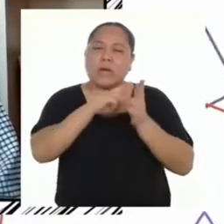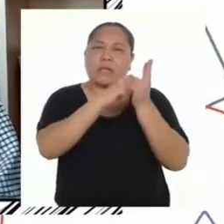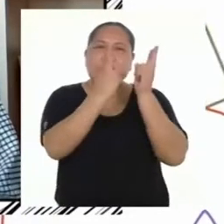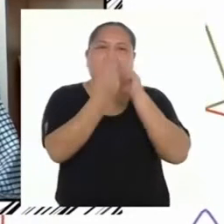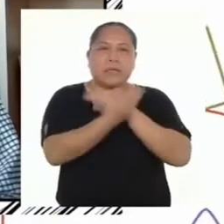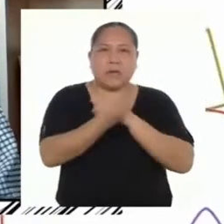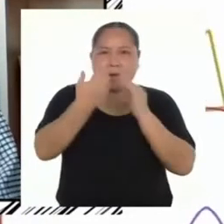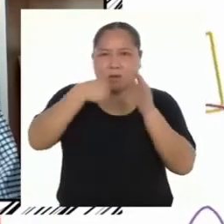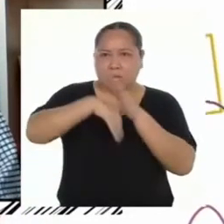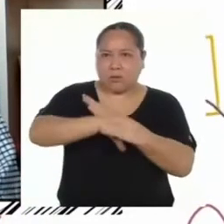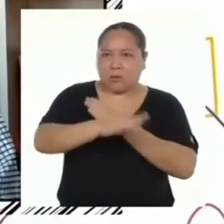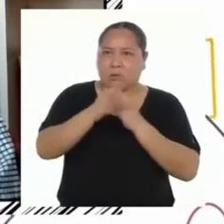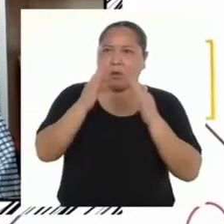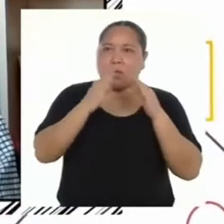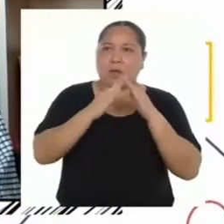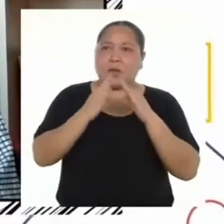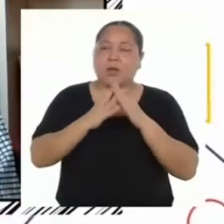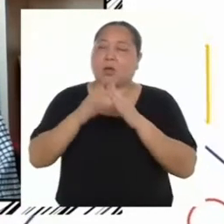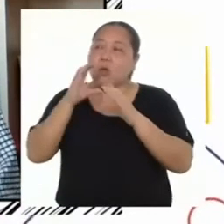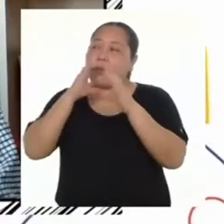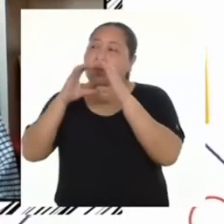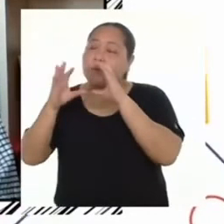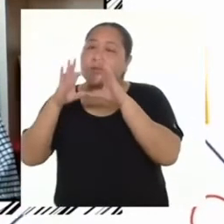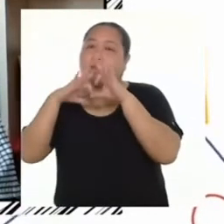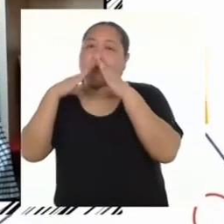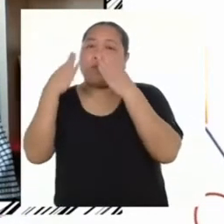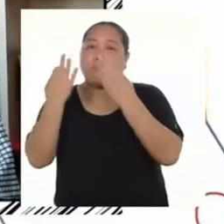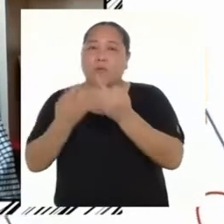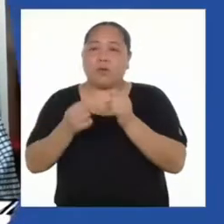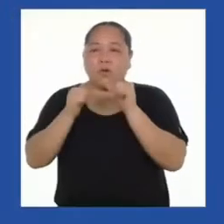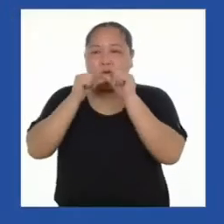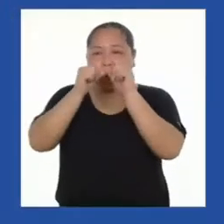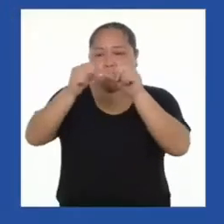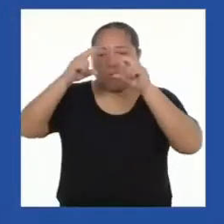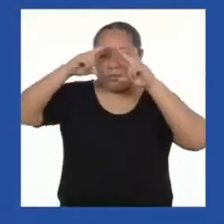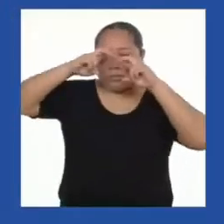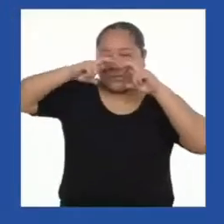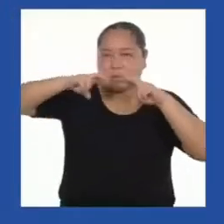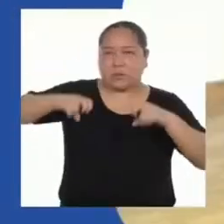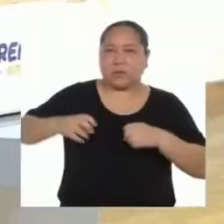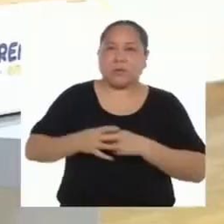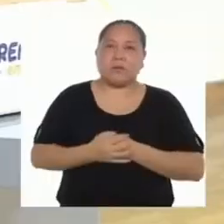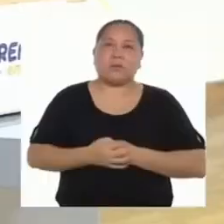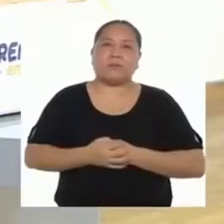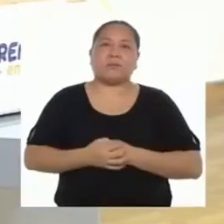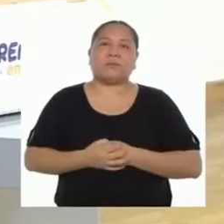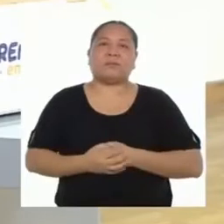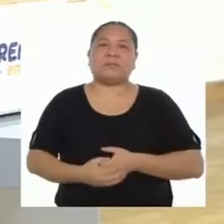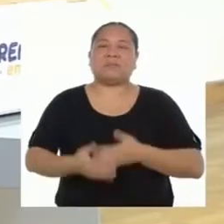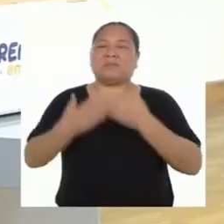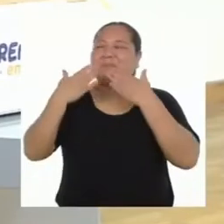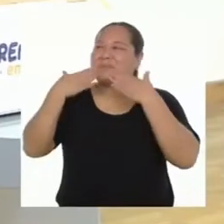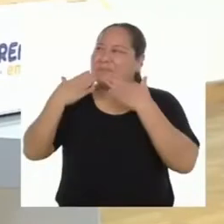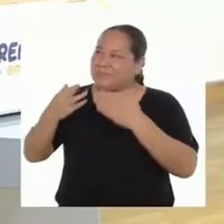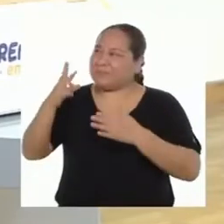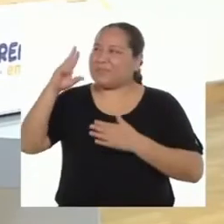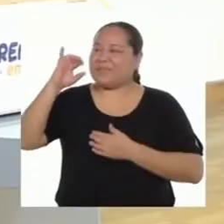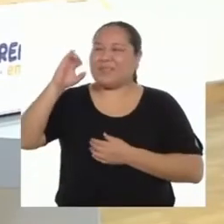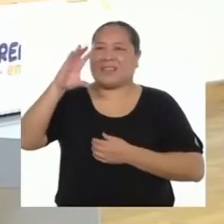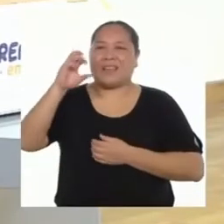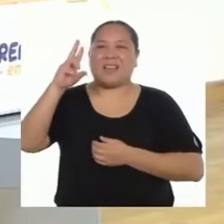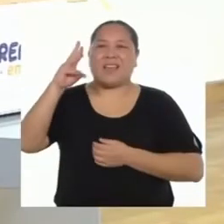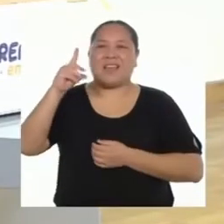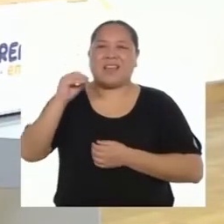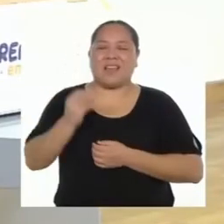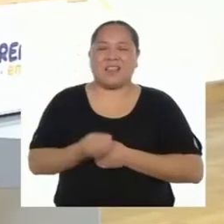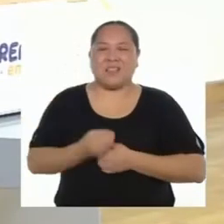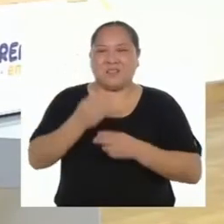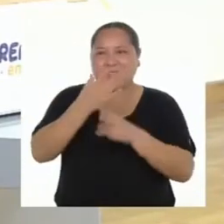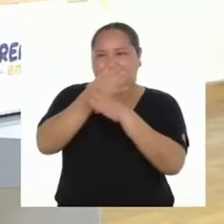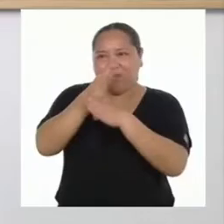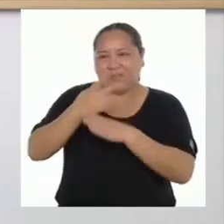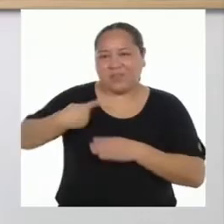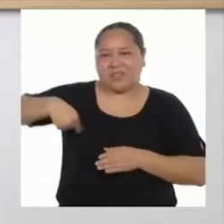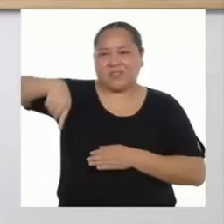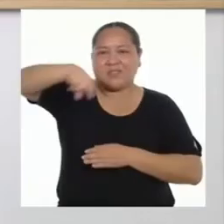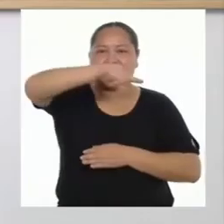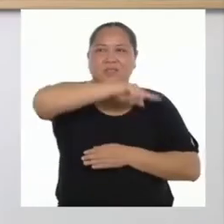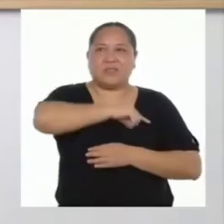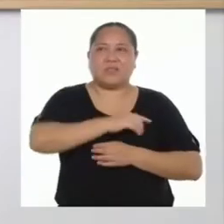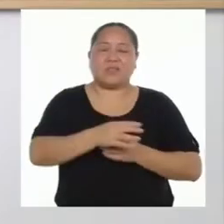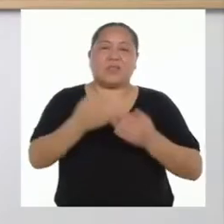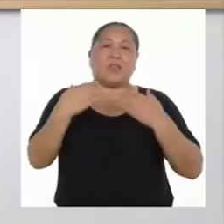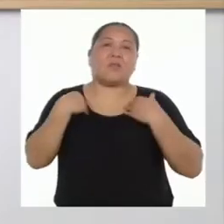en casa? Conversemos con nuestra familia y sigamos investigando. Muchas gracias, Ricardo Boll, por compartir con